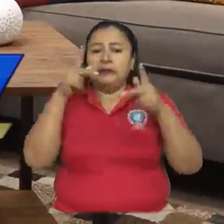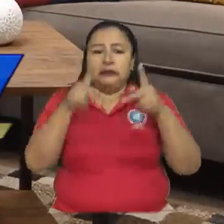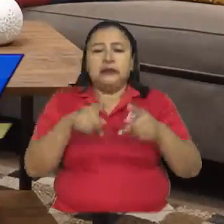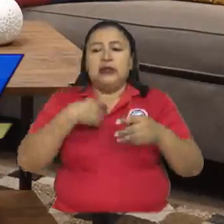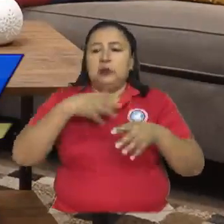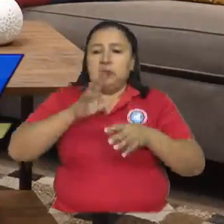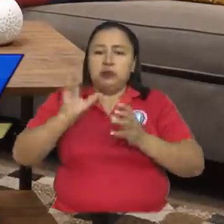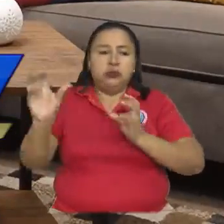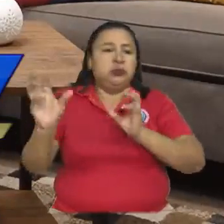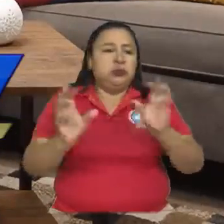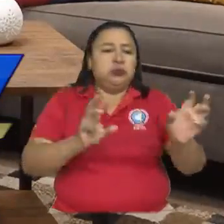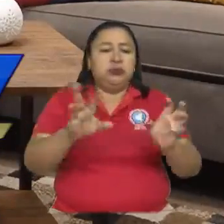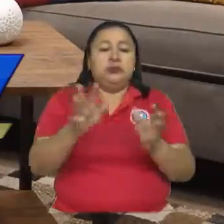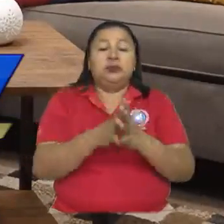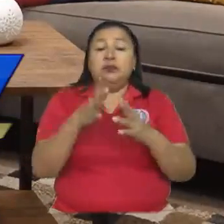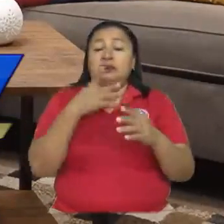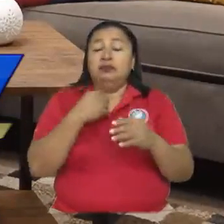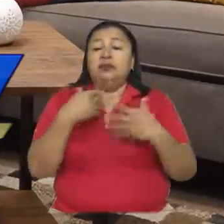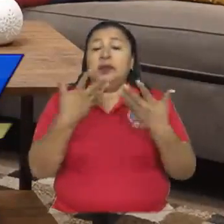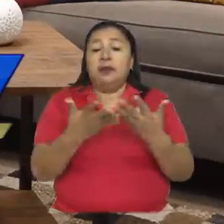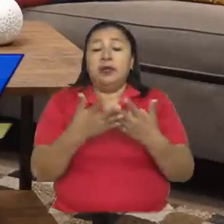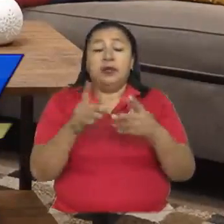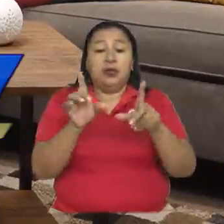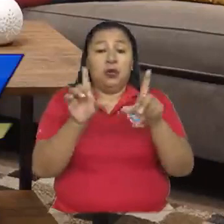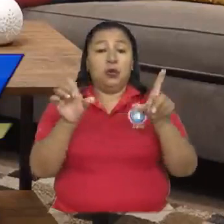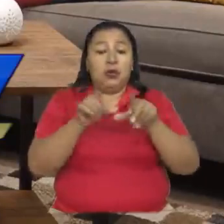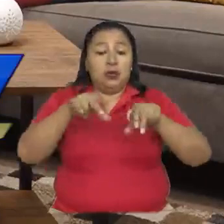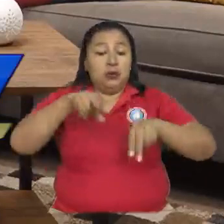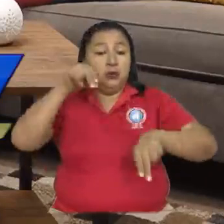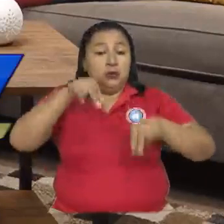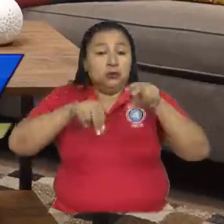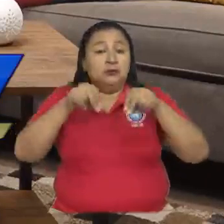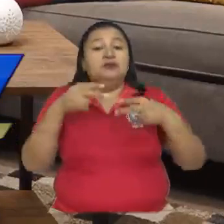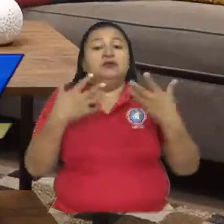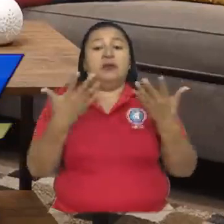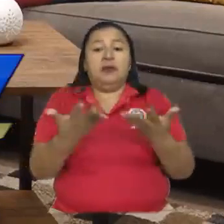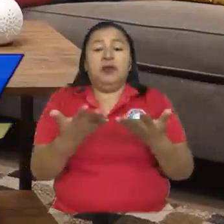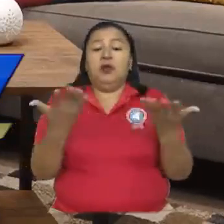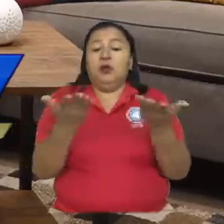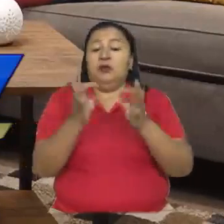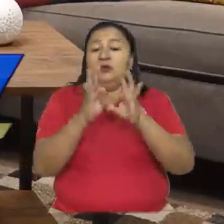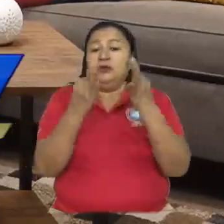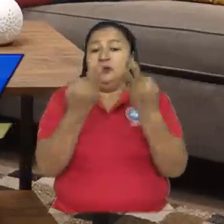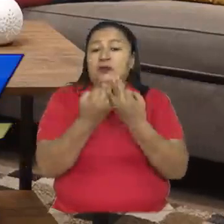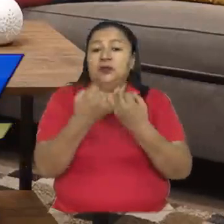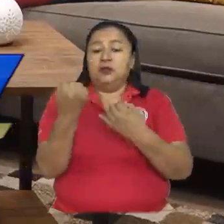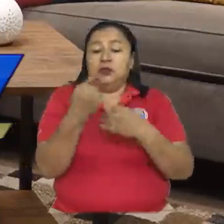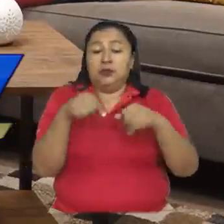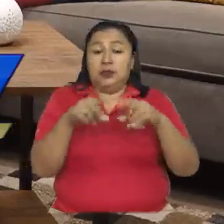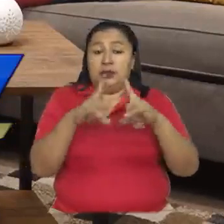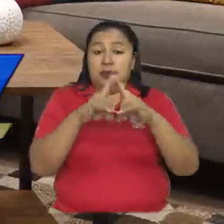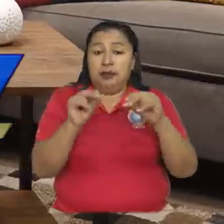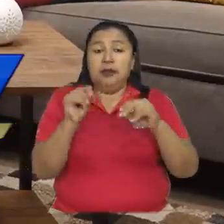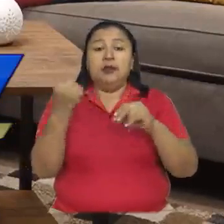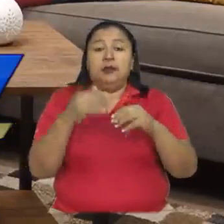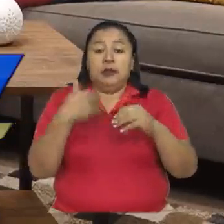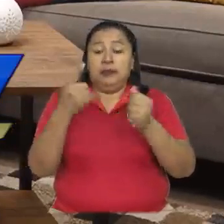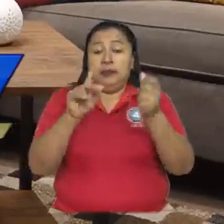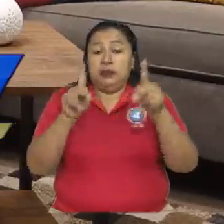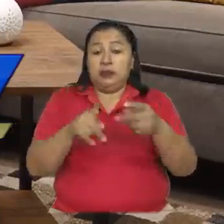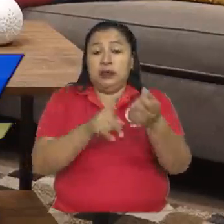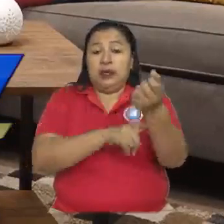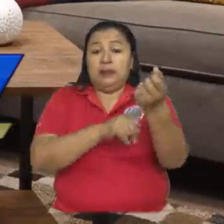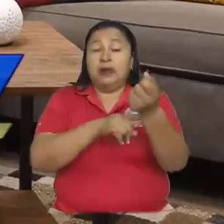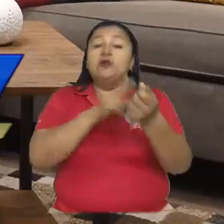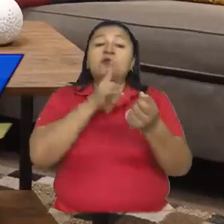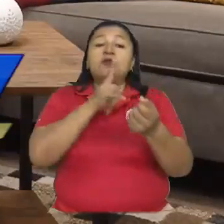país. Nos decían, por ejemplo, también en la zona de Nueva Segovia, cómo las familias, no solo nicaragüenses, sino también los hermanos